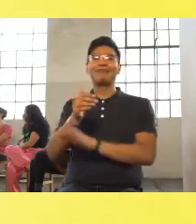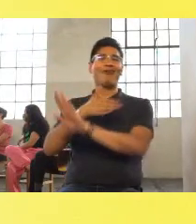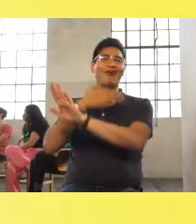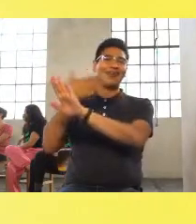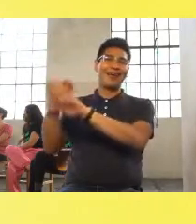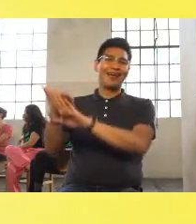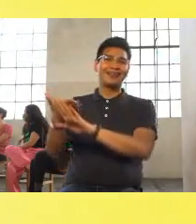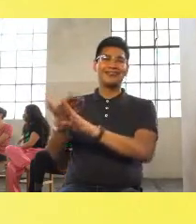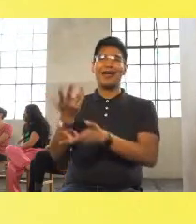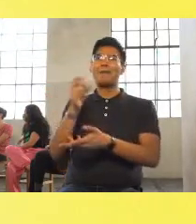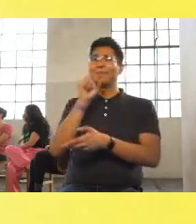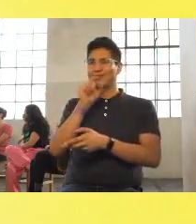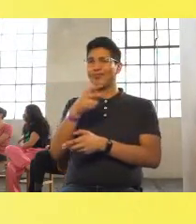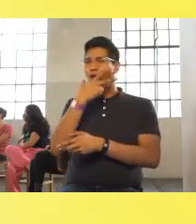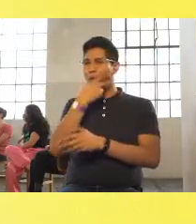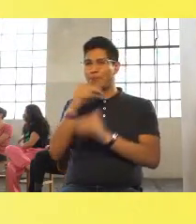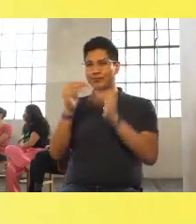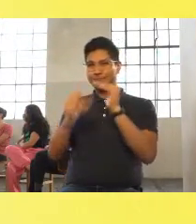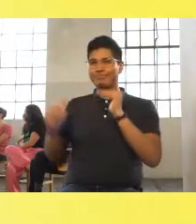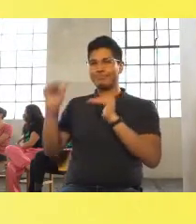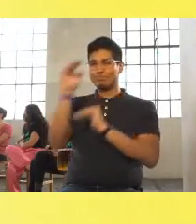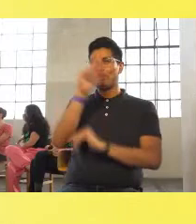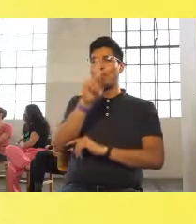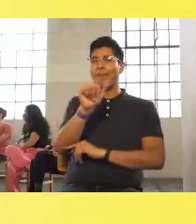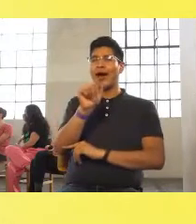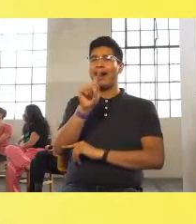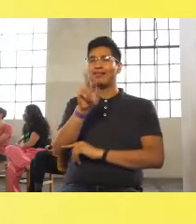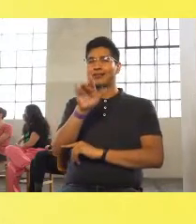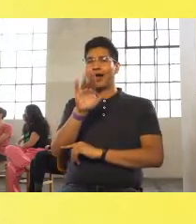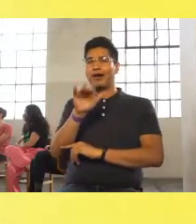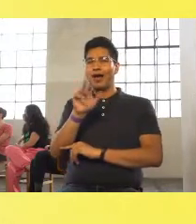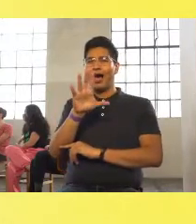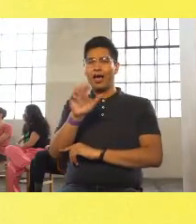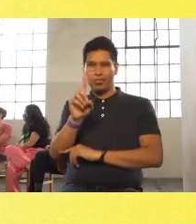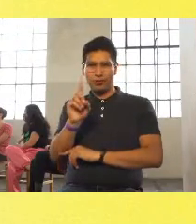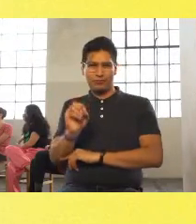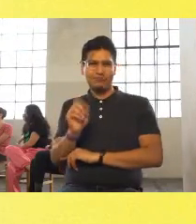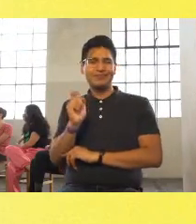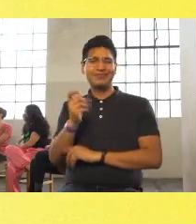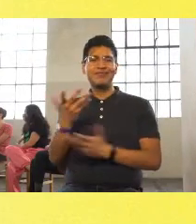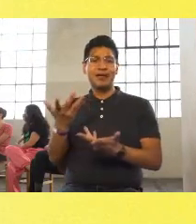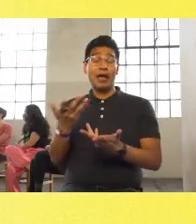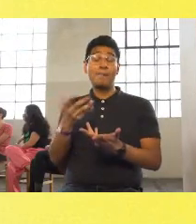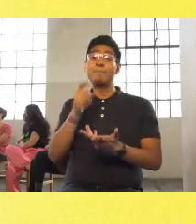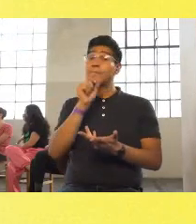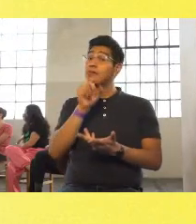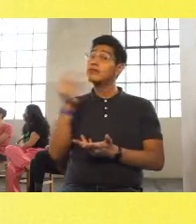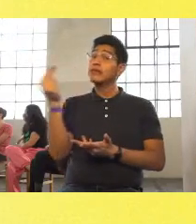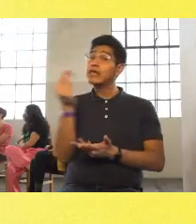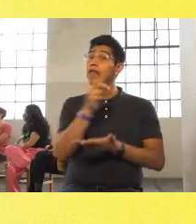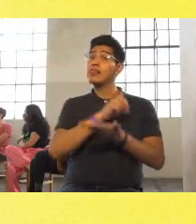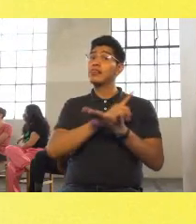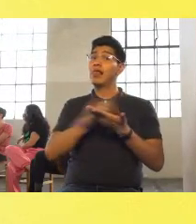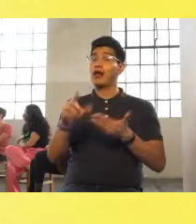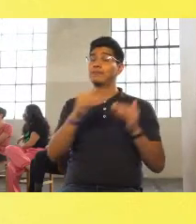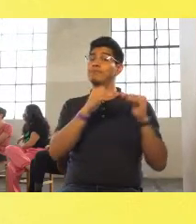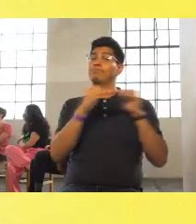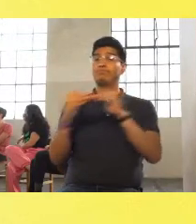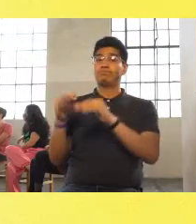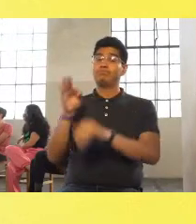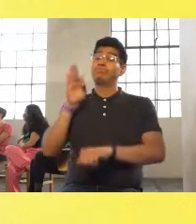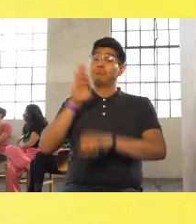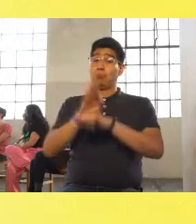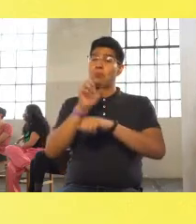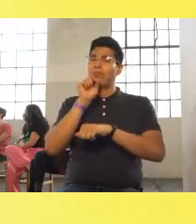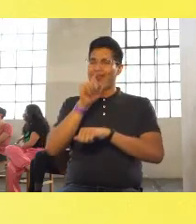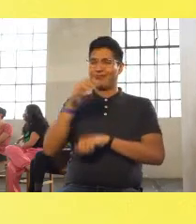el sistema heteropatriarcal en el que vivimos, pues también justo hay así de diversidad de luchas, ¿no? Y lo estamos viendo, o sea, con esta